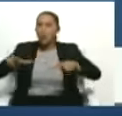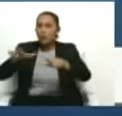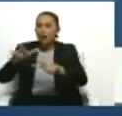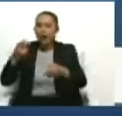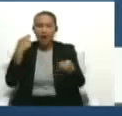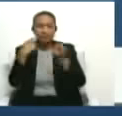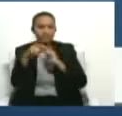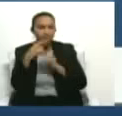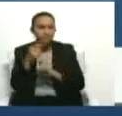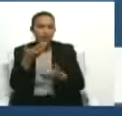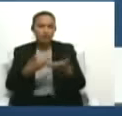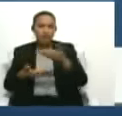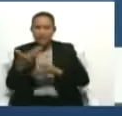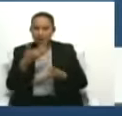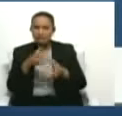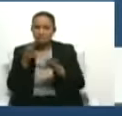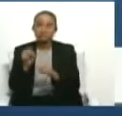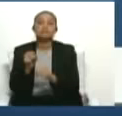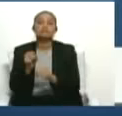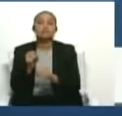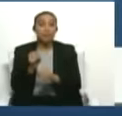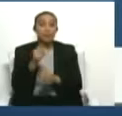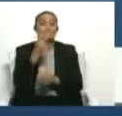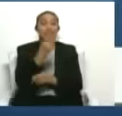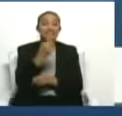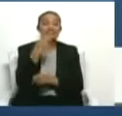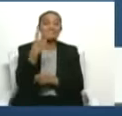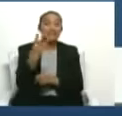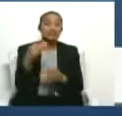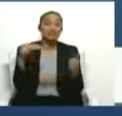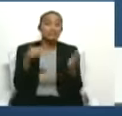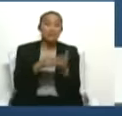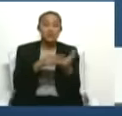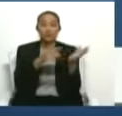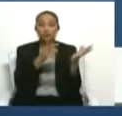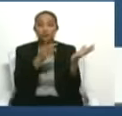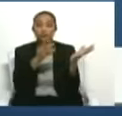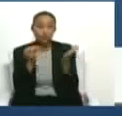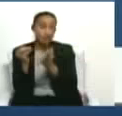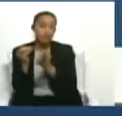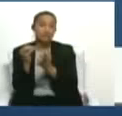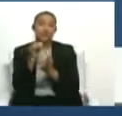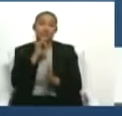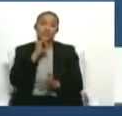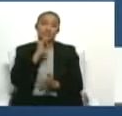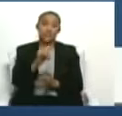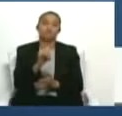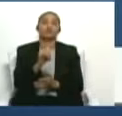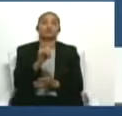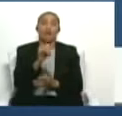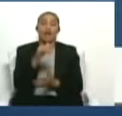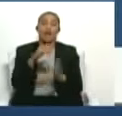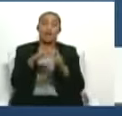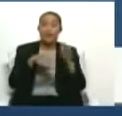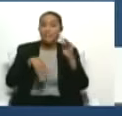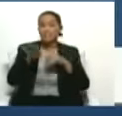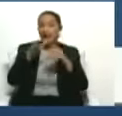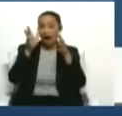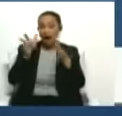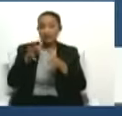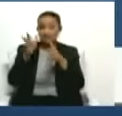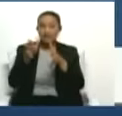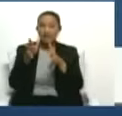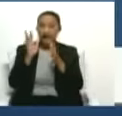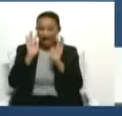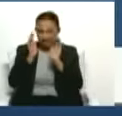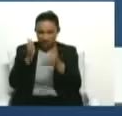recibido 8.323 denuncias de delitos y se han brindado 18.027 orientaciones para un total atendido